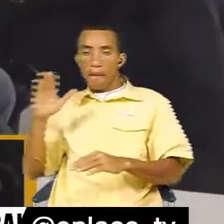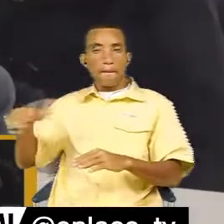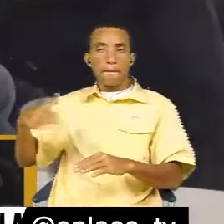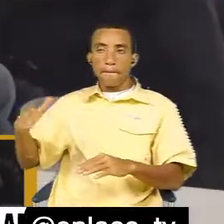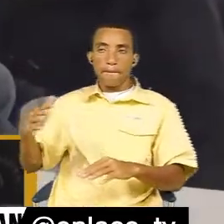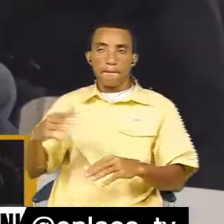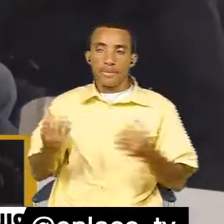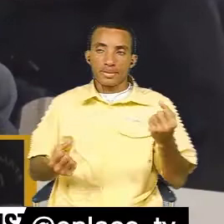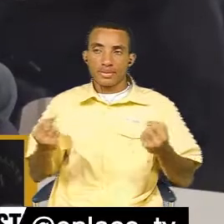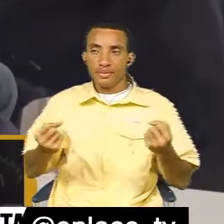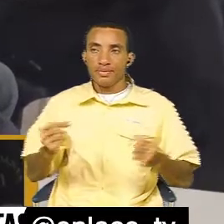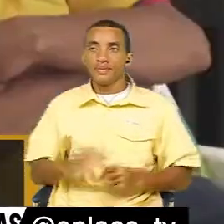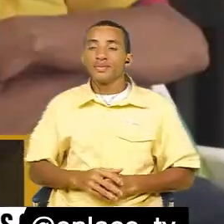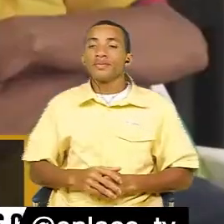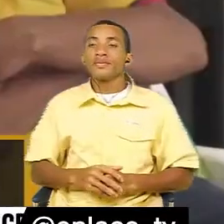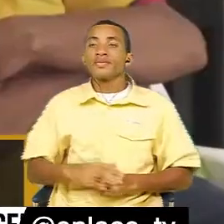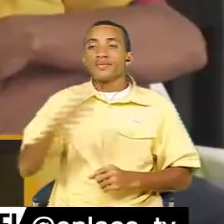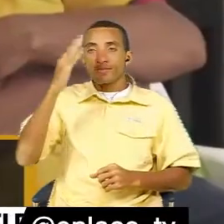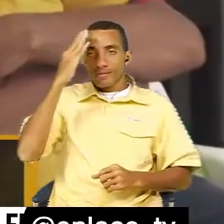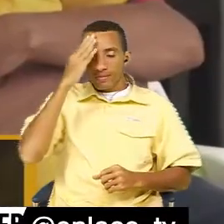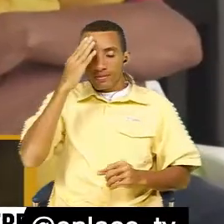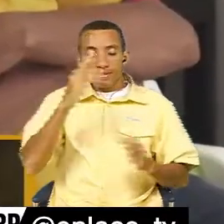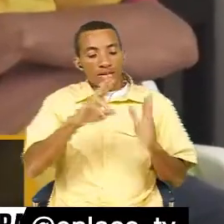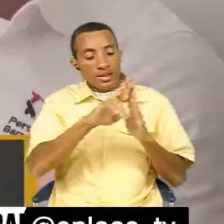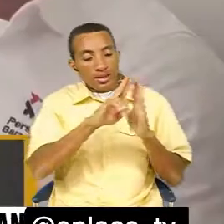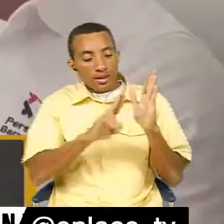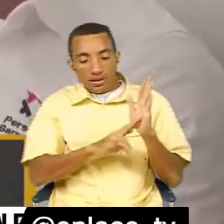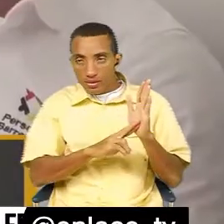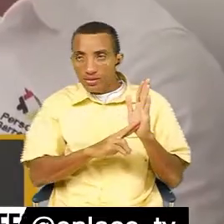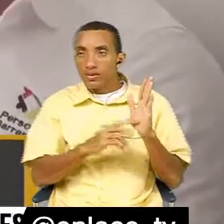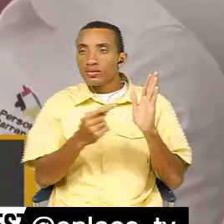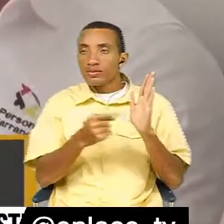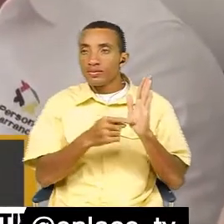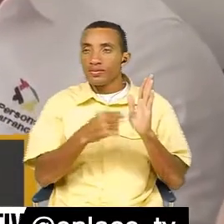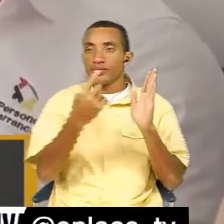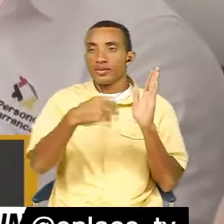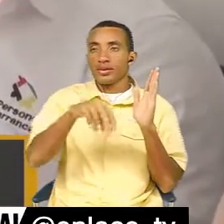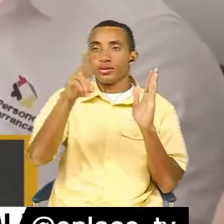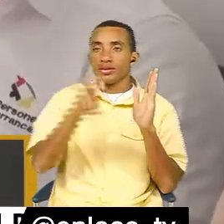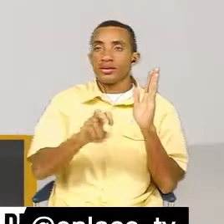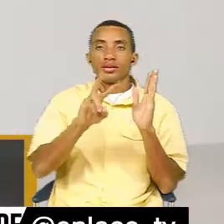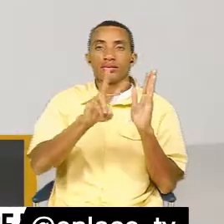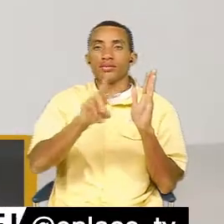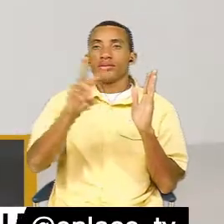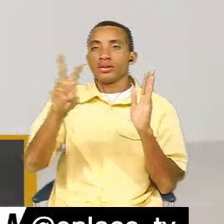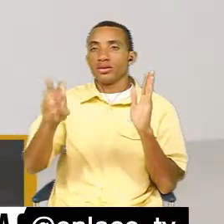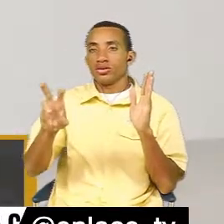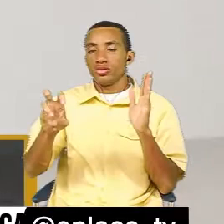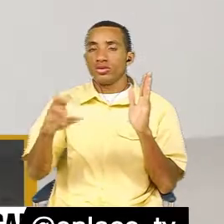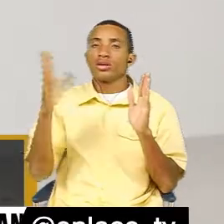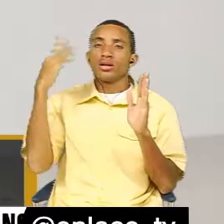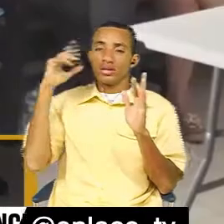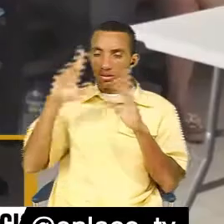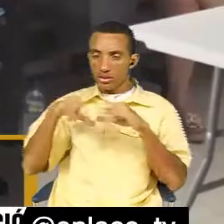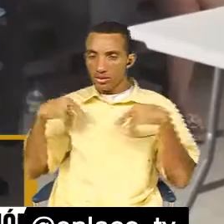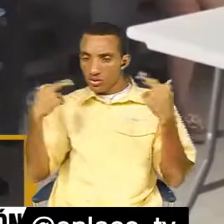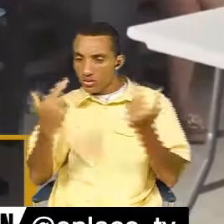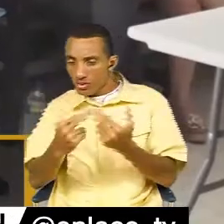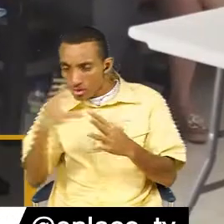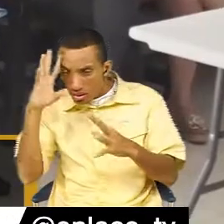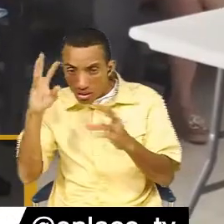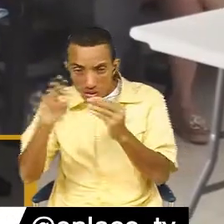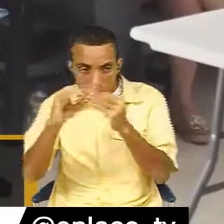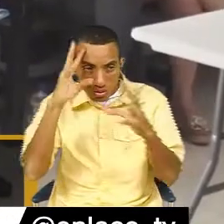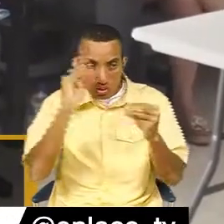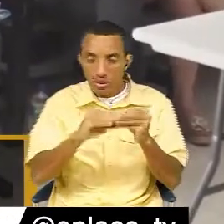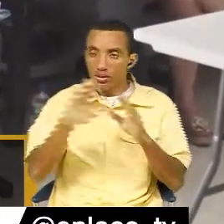Cabe resaltar que las medidas establecidas en la resolución número 1728 fueron tomadas en un inicio por consenso con los